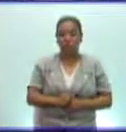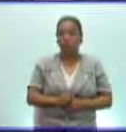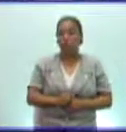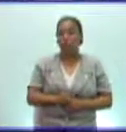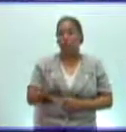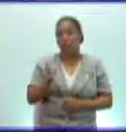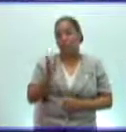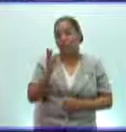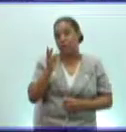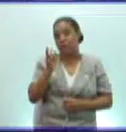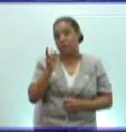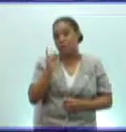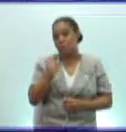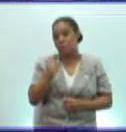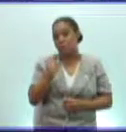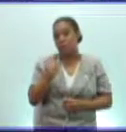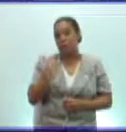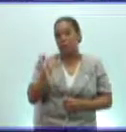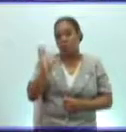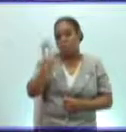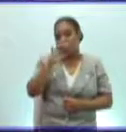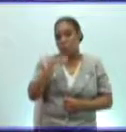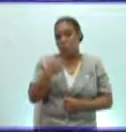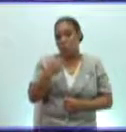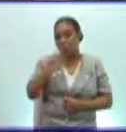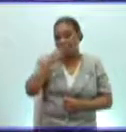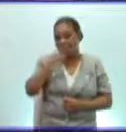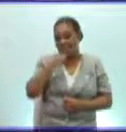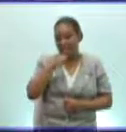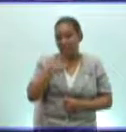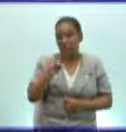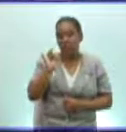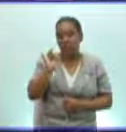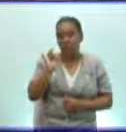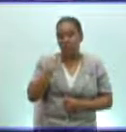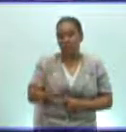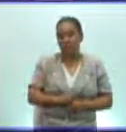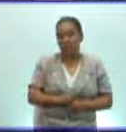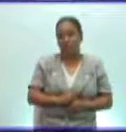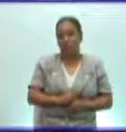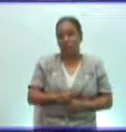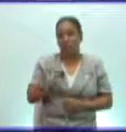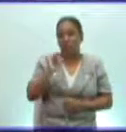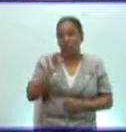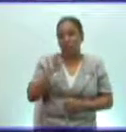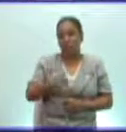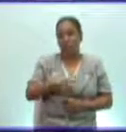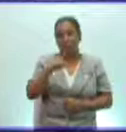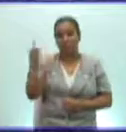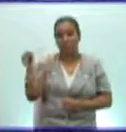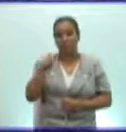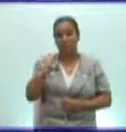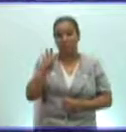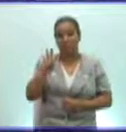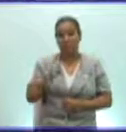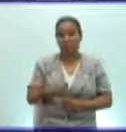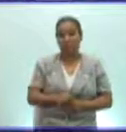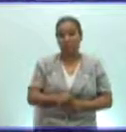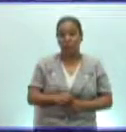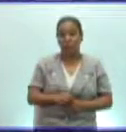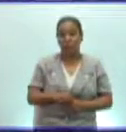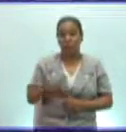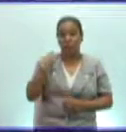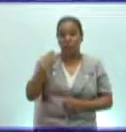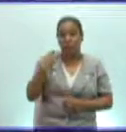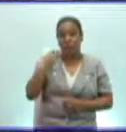neutro es el 7, el central. 7 al 14 se considera alcalino y del 7 hacia el